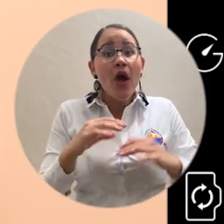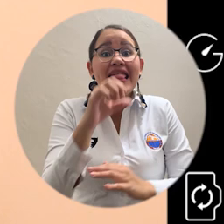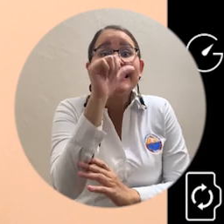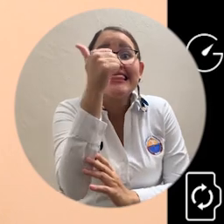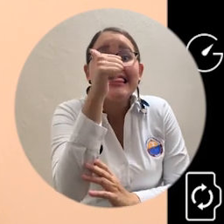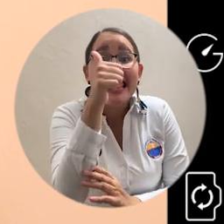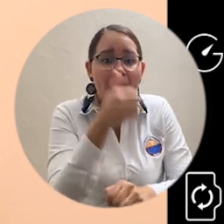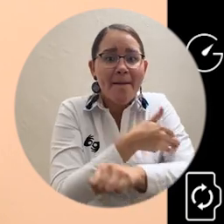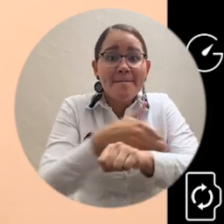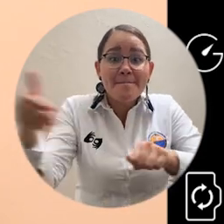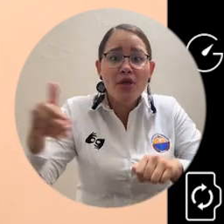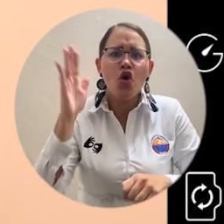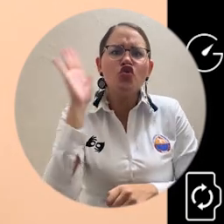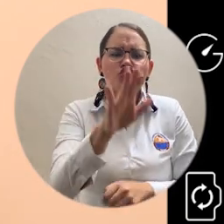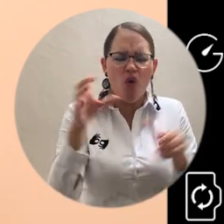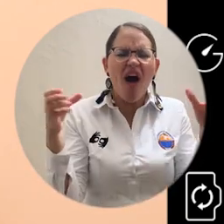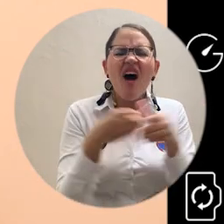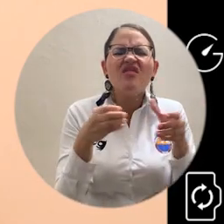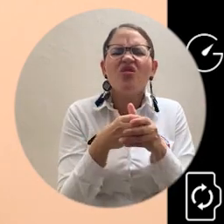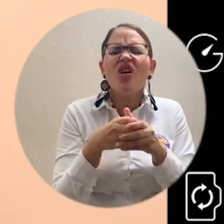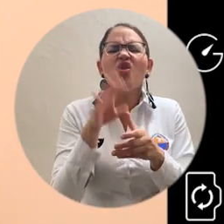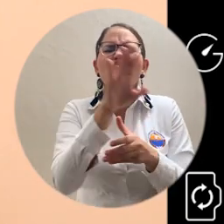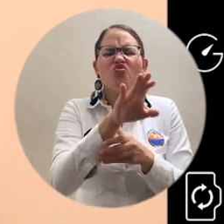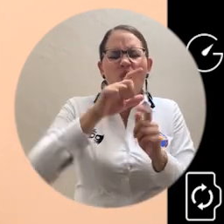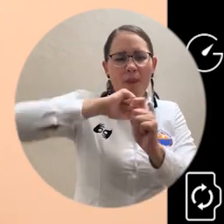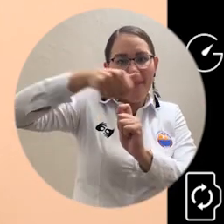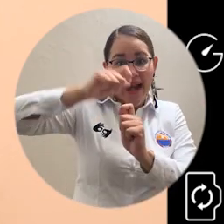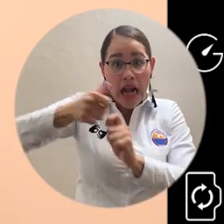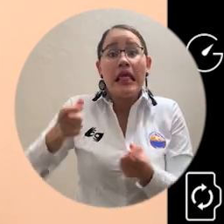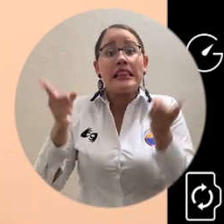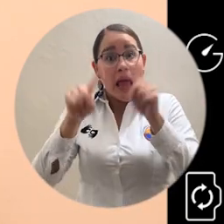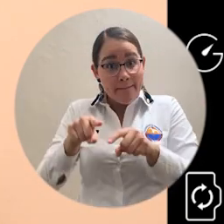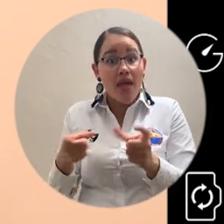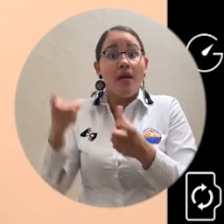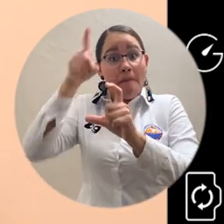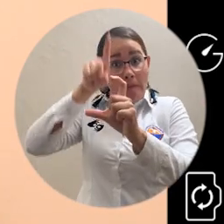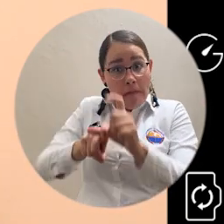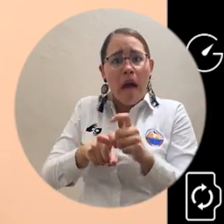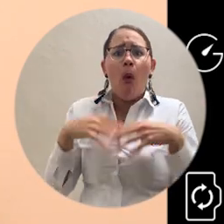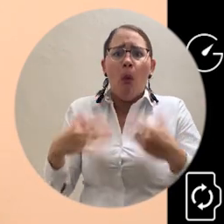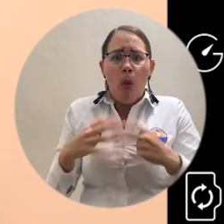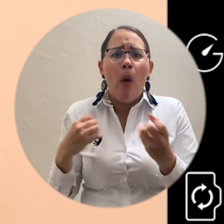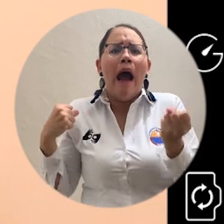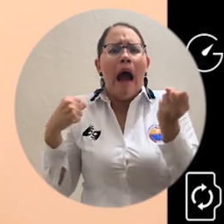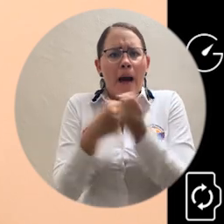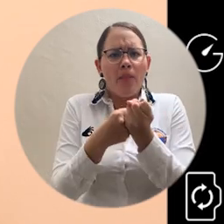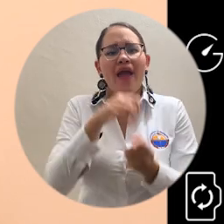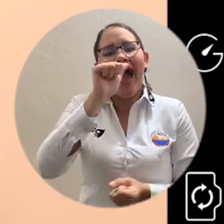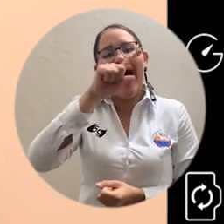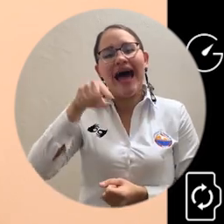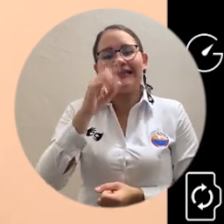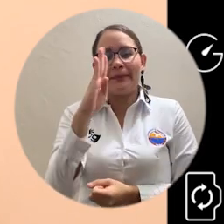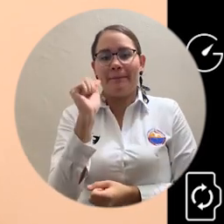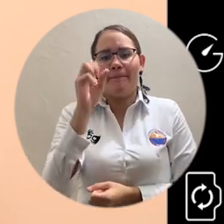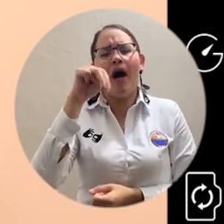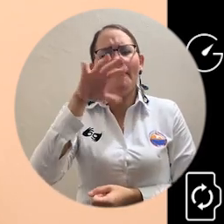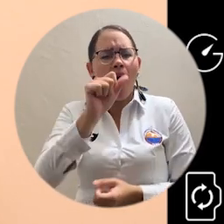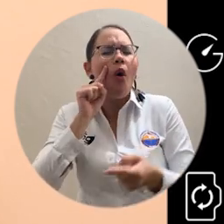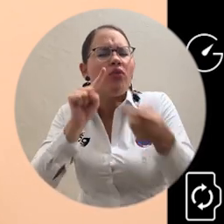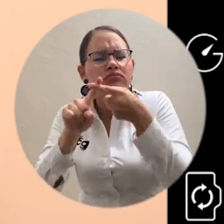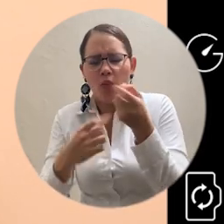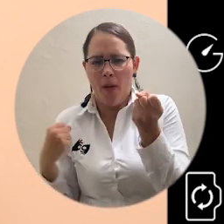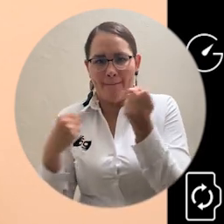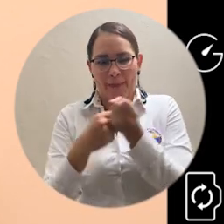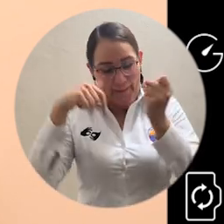10 millones de pesos, la Asociación de Bananeros del Magdalena y La Guajira, ASBAMA, se unió al Fondo de Solidaridad de esta Casa de